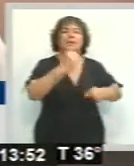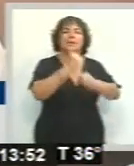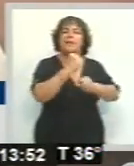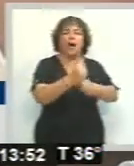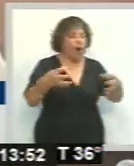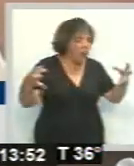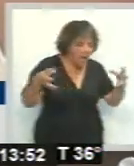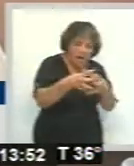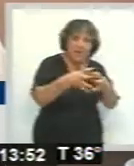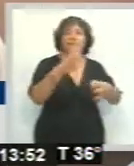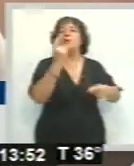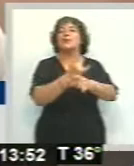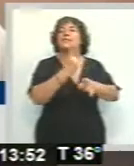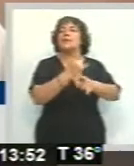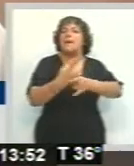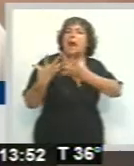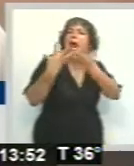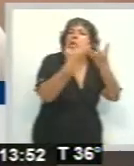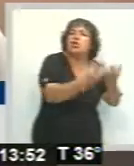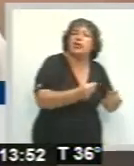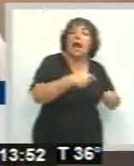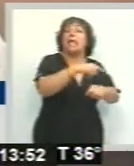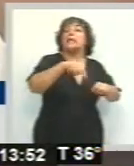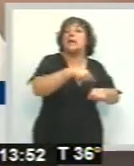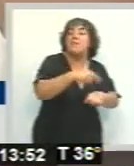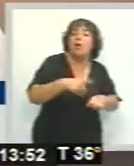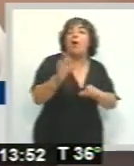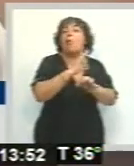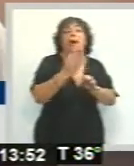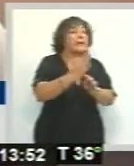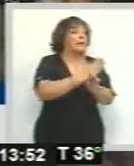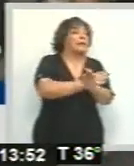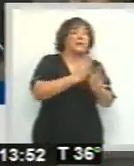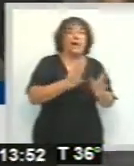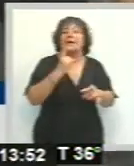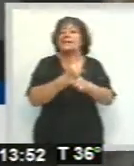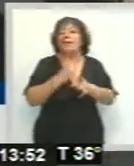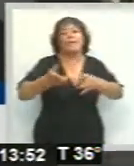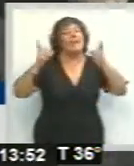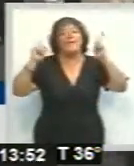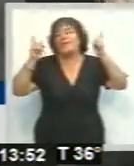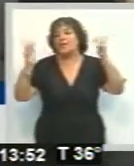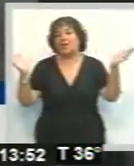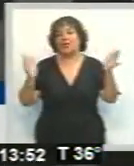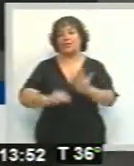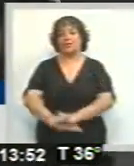equipo, siempre ayudar al que se demora o se retrasa, y sobre todo divertirnos, ¿no?